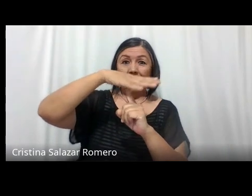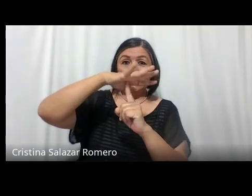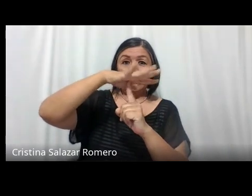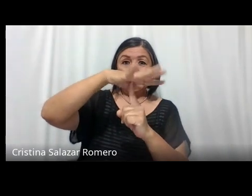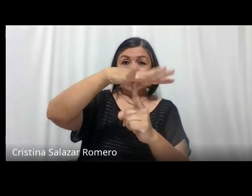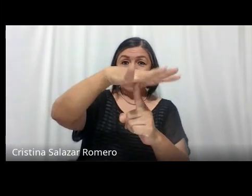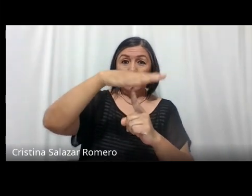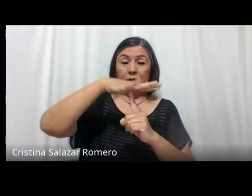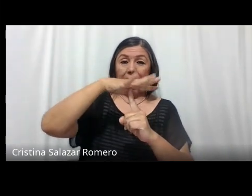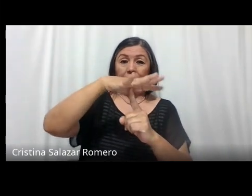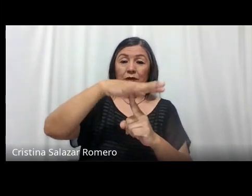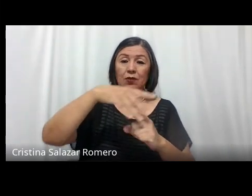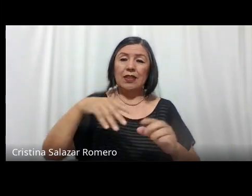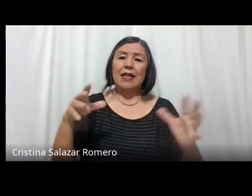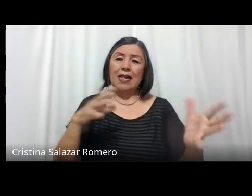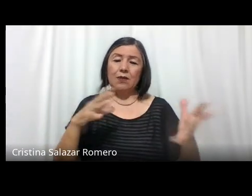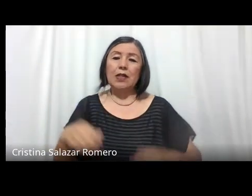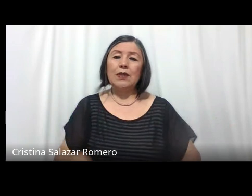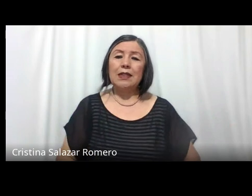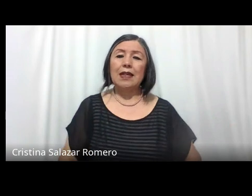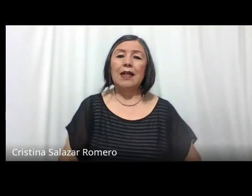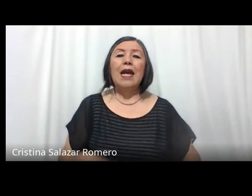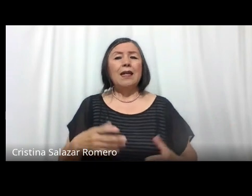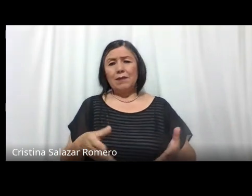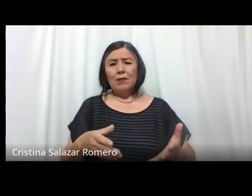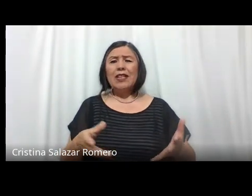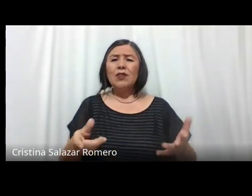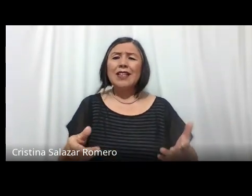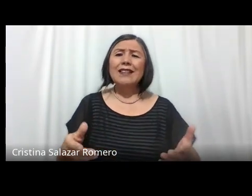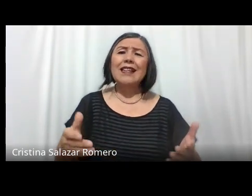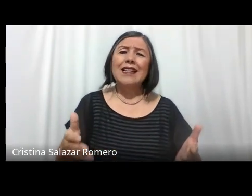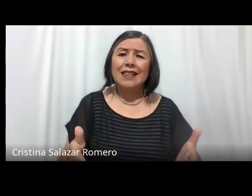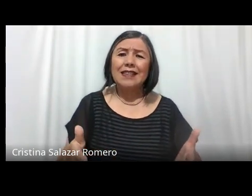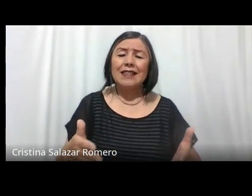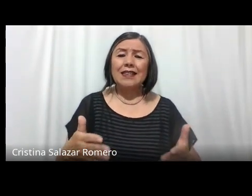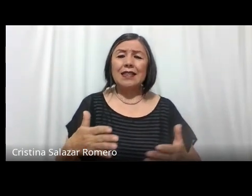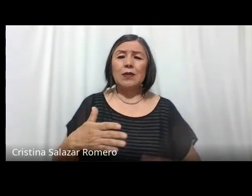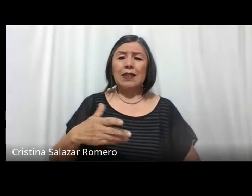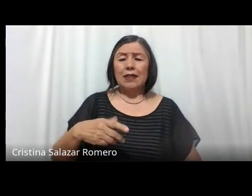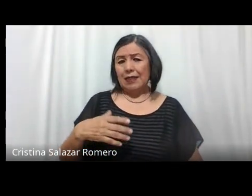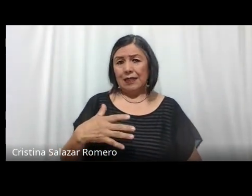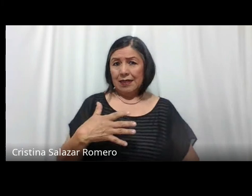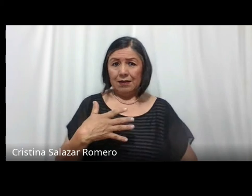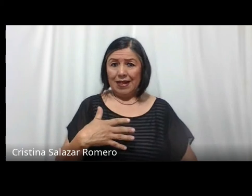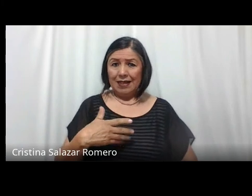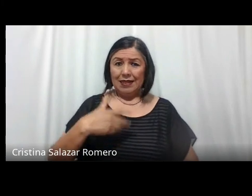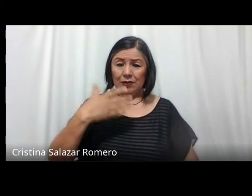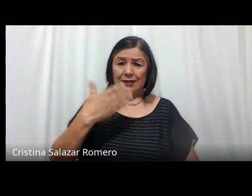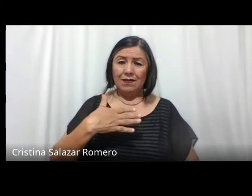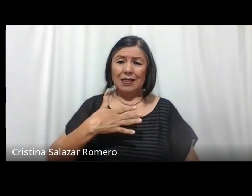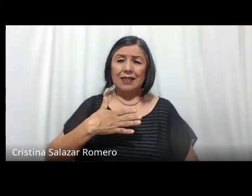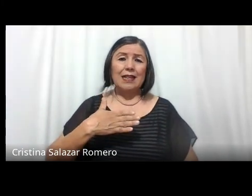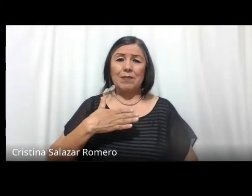dominante. Tiene un movimiento. Entonces, ahí voy a utilizar. Vamos a encontrar que hay señas que se marcan